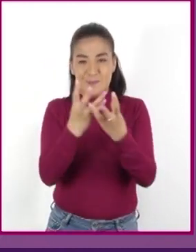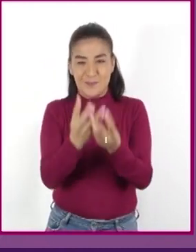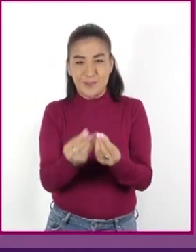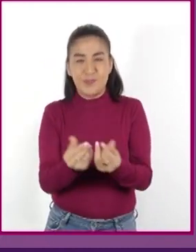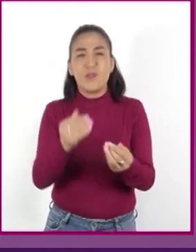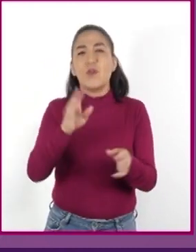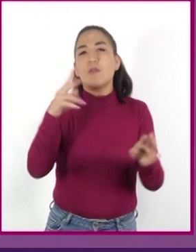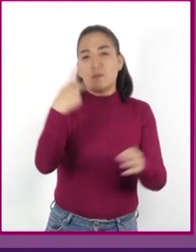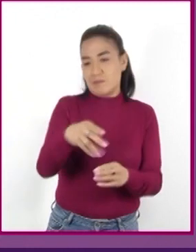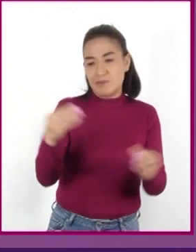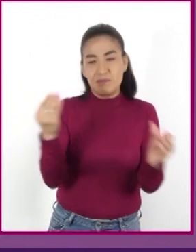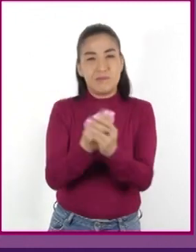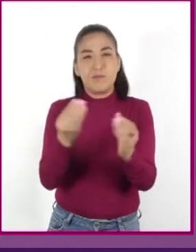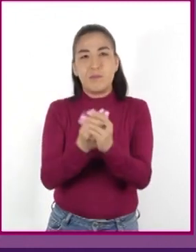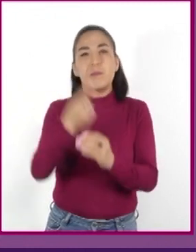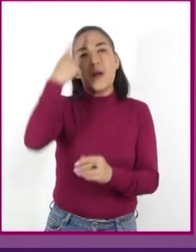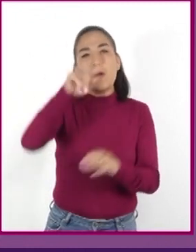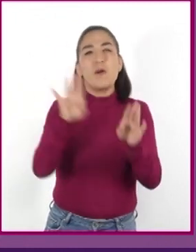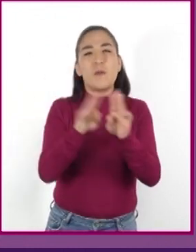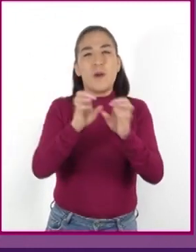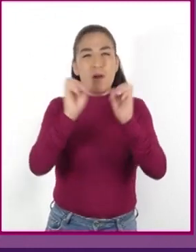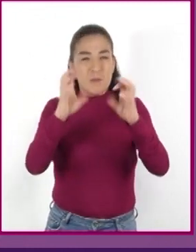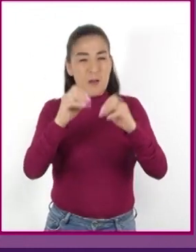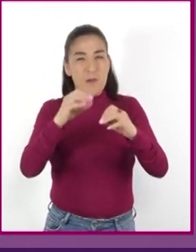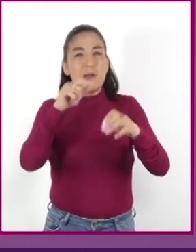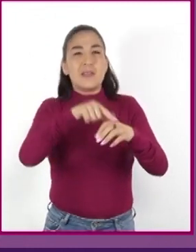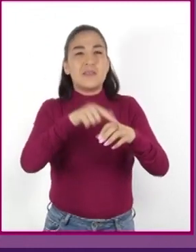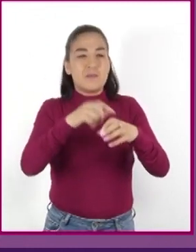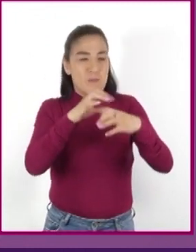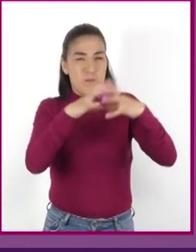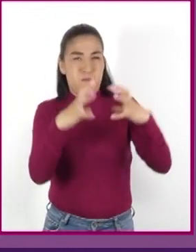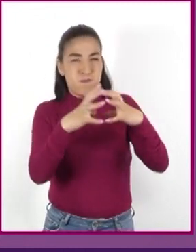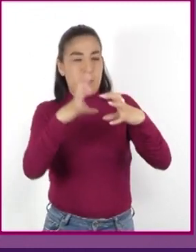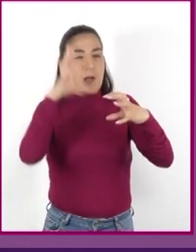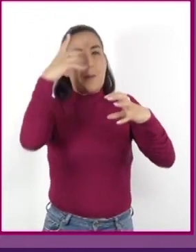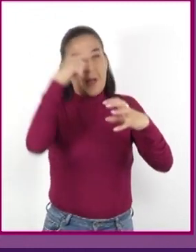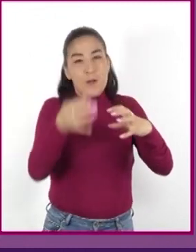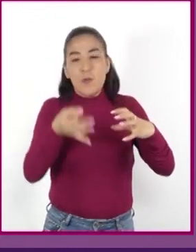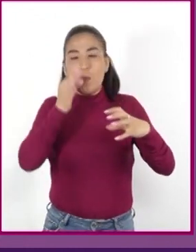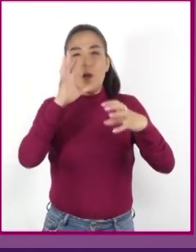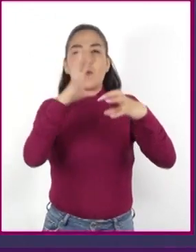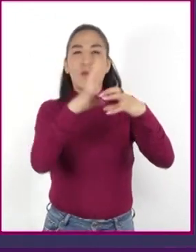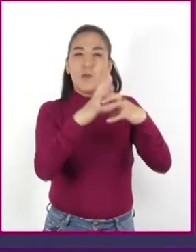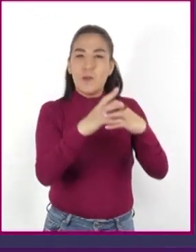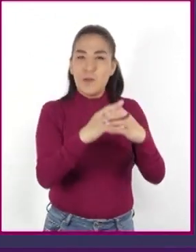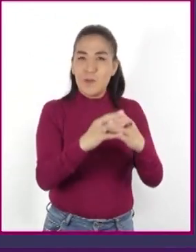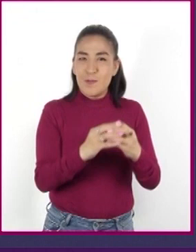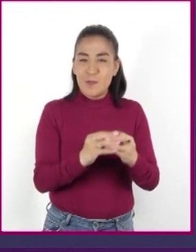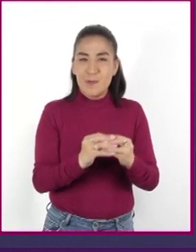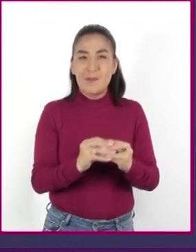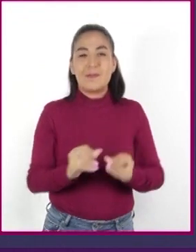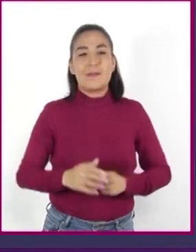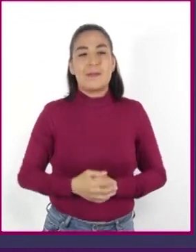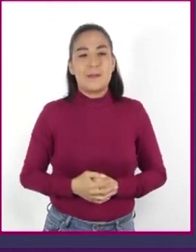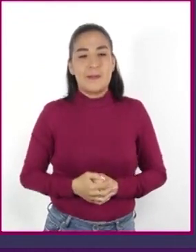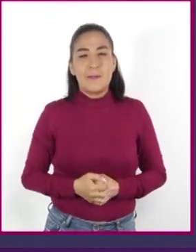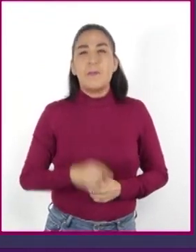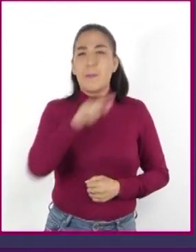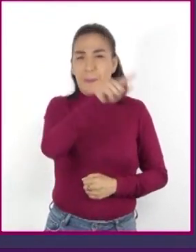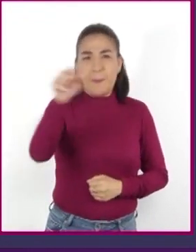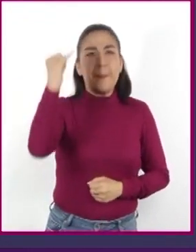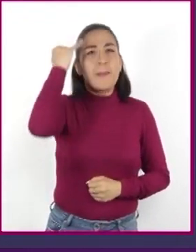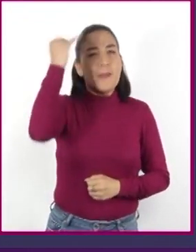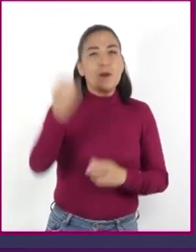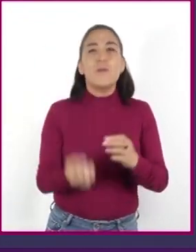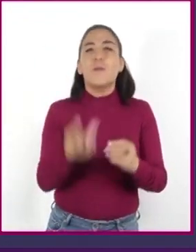tiene propiedades antiinflamatorias y analgésicas, además es antifebril. ¿Se imaginan cuántos